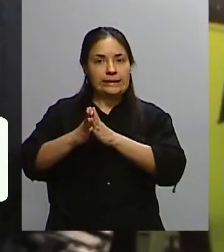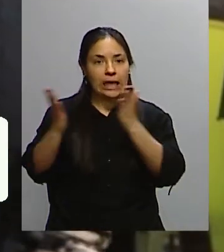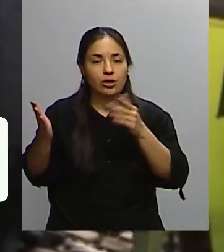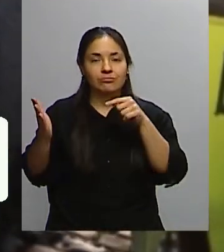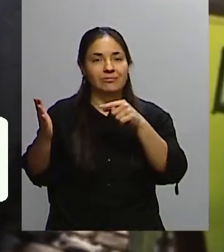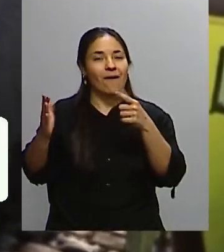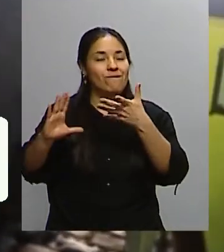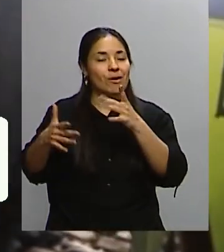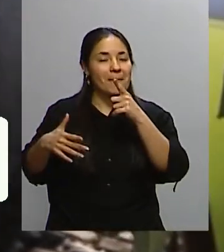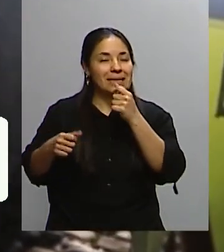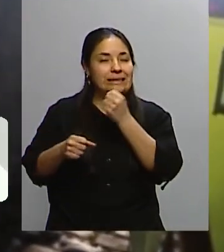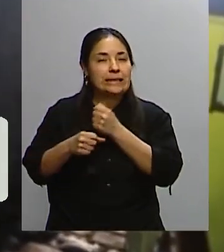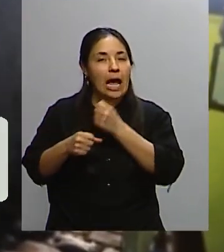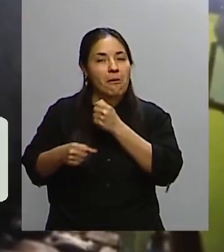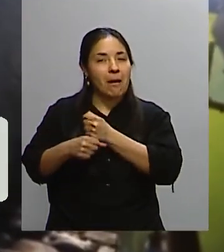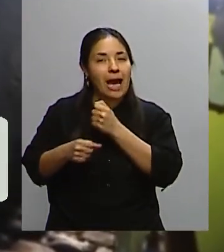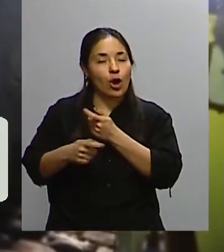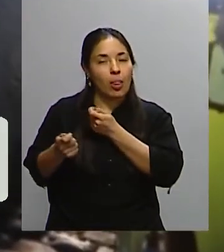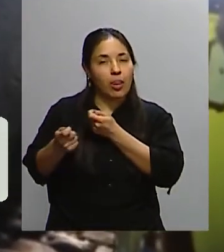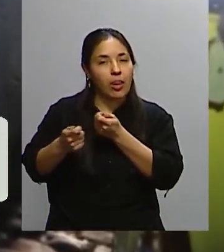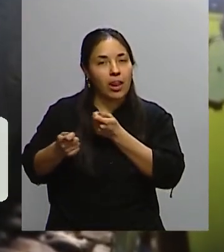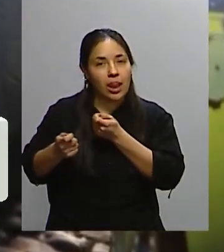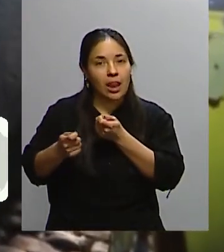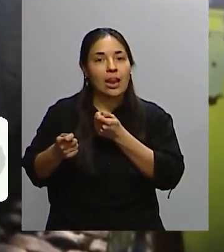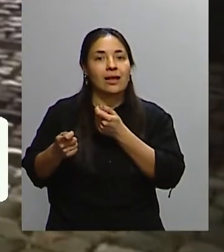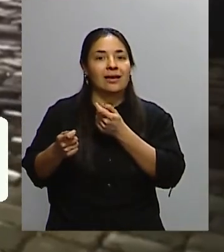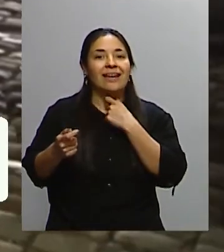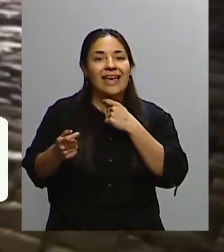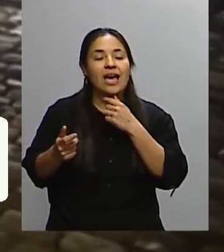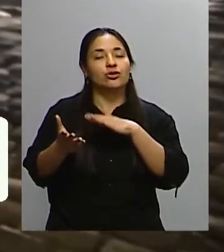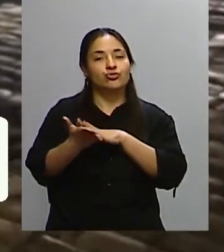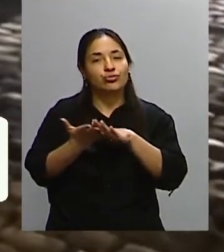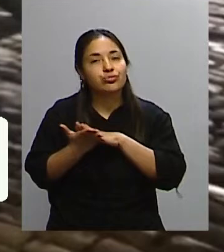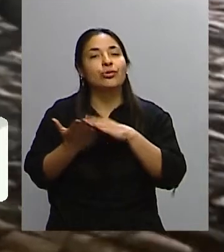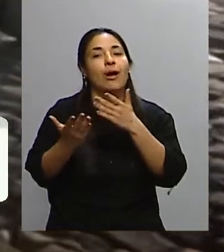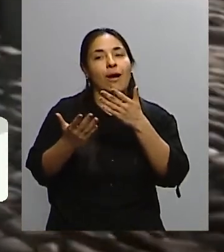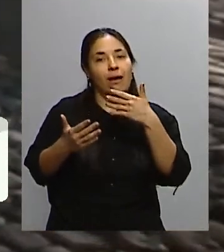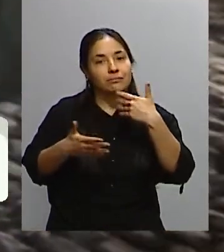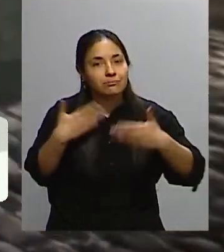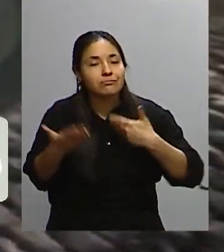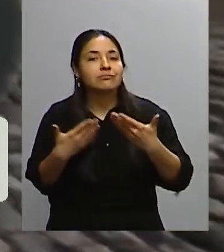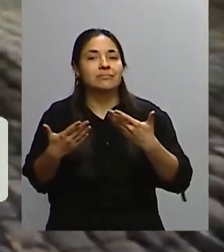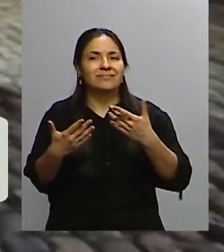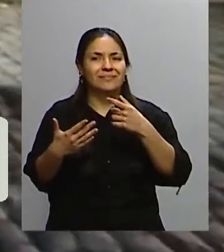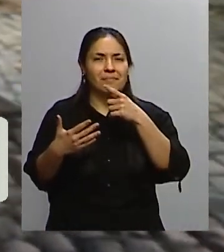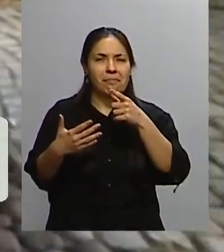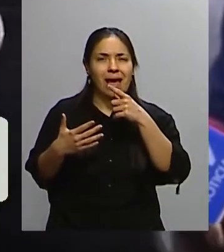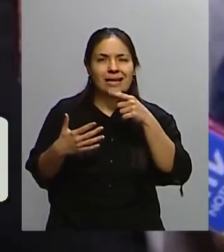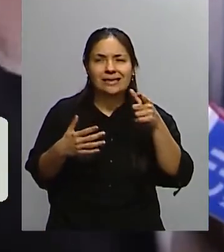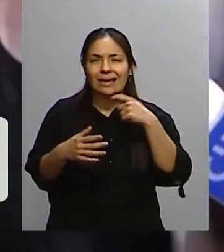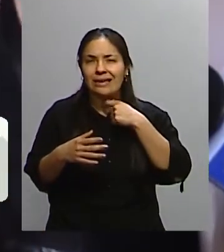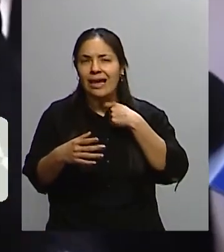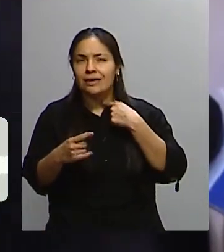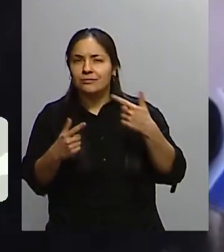trabajo, como dije, que no ayuda tanto a comprender y a resolver el conflicto como a crear un enemigo interno. Y en ese sentido,